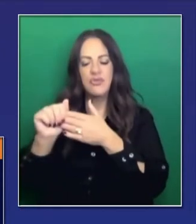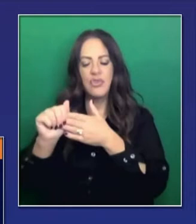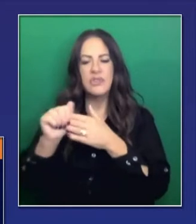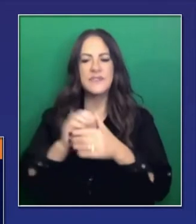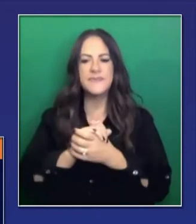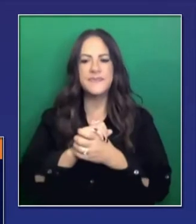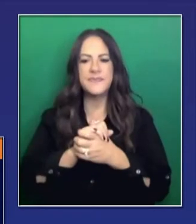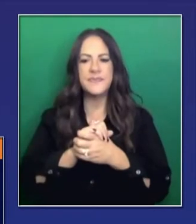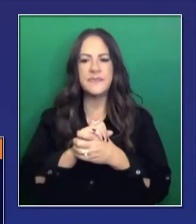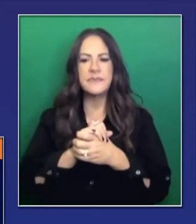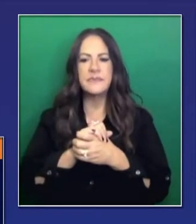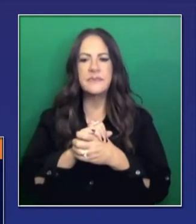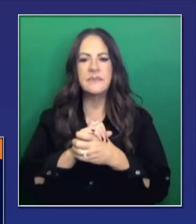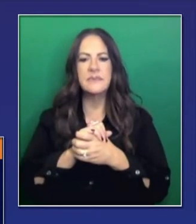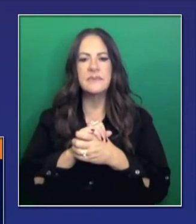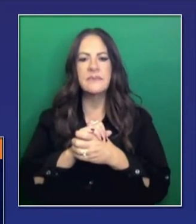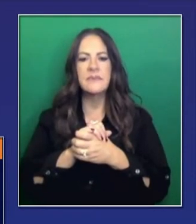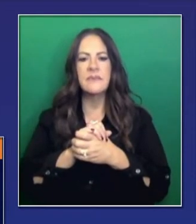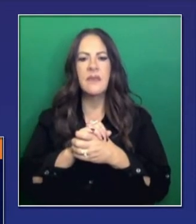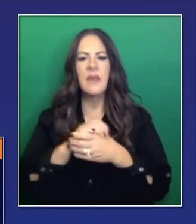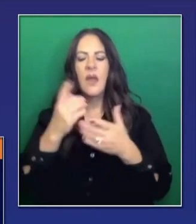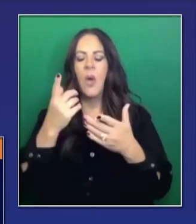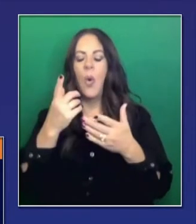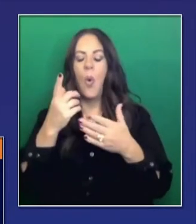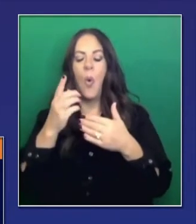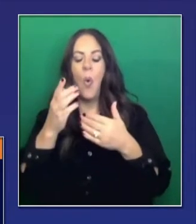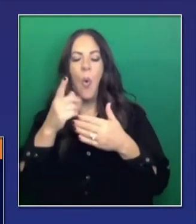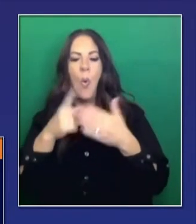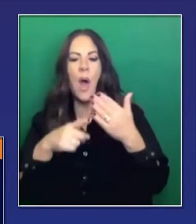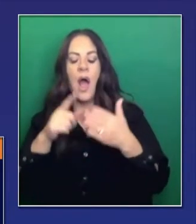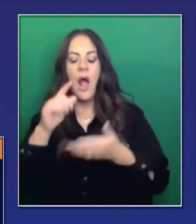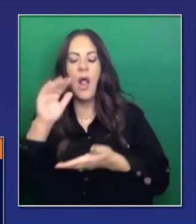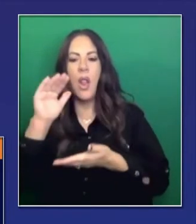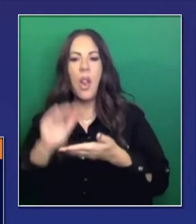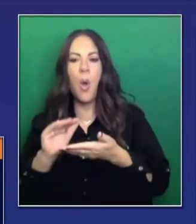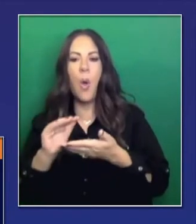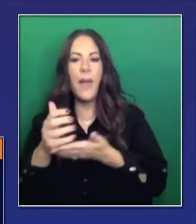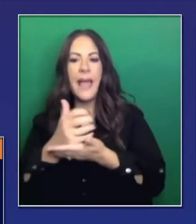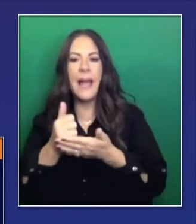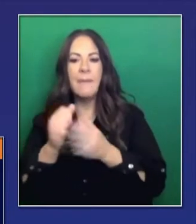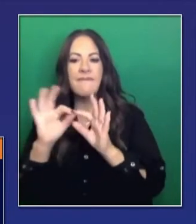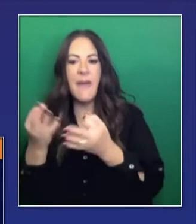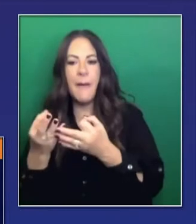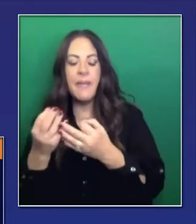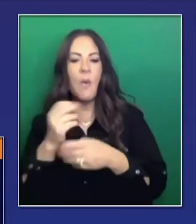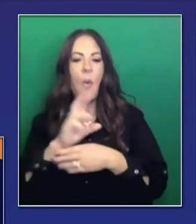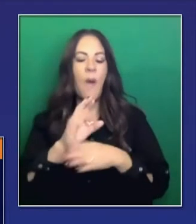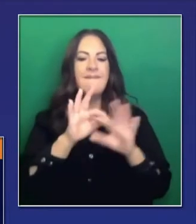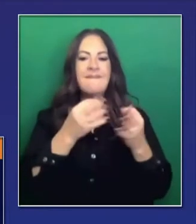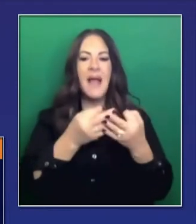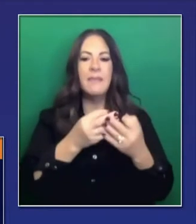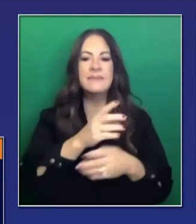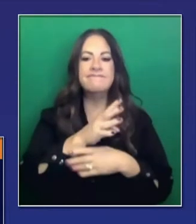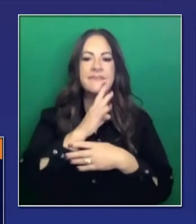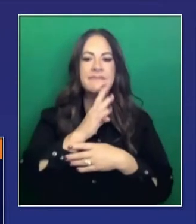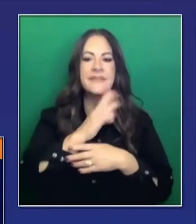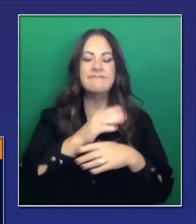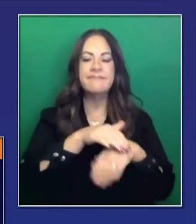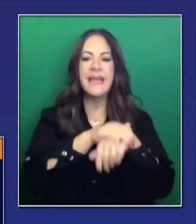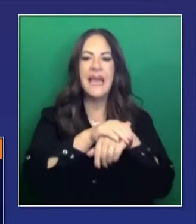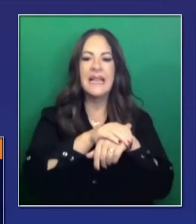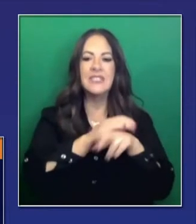las escuelas para abordar los problemas de desproporción. Familias